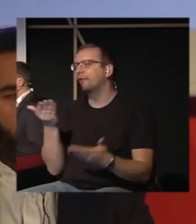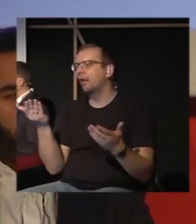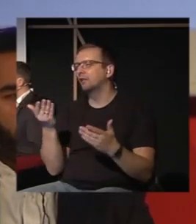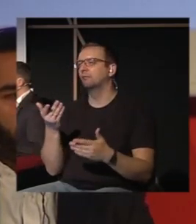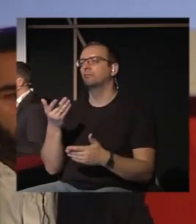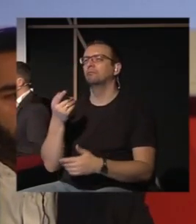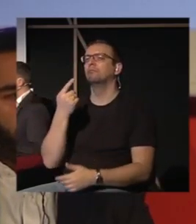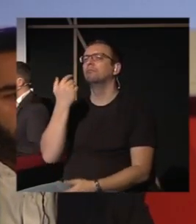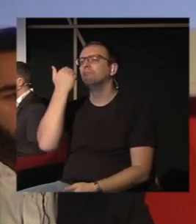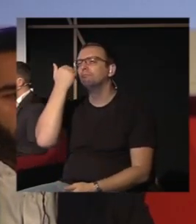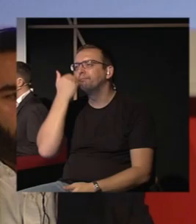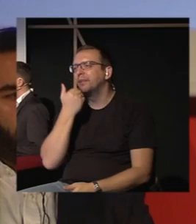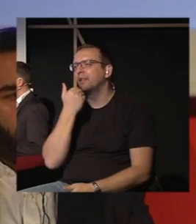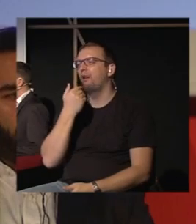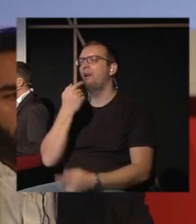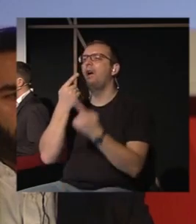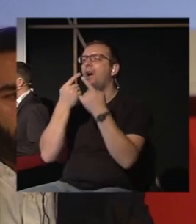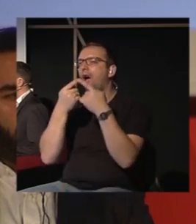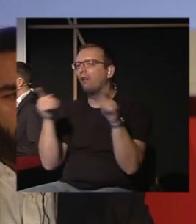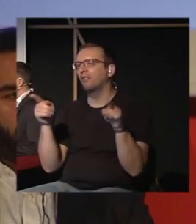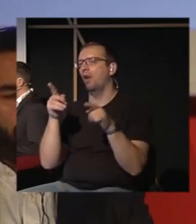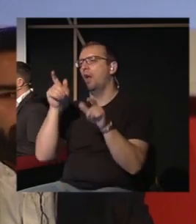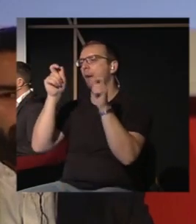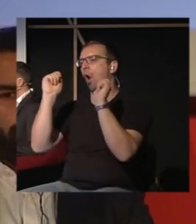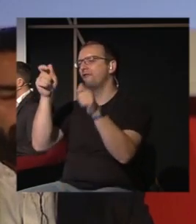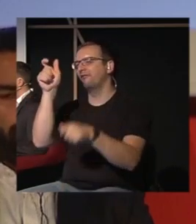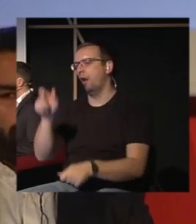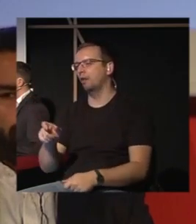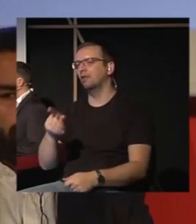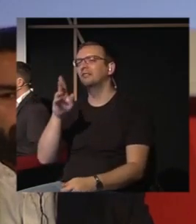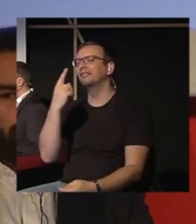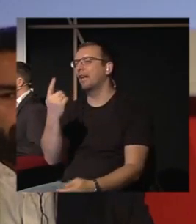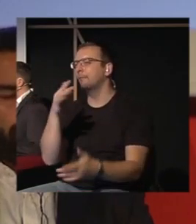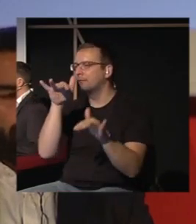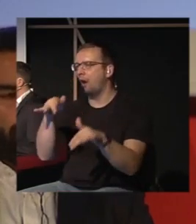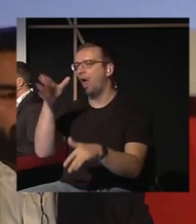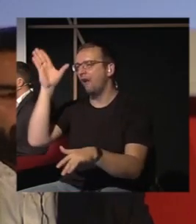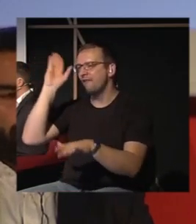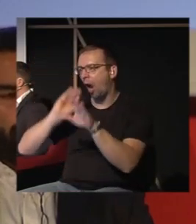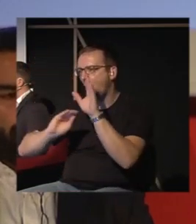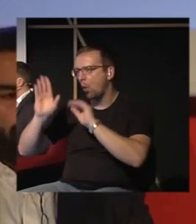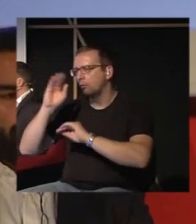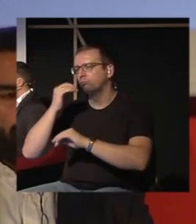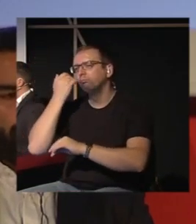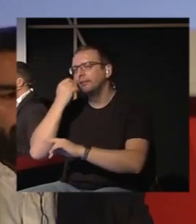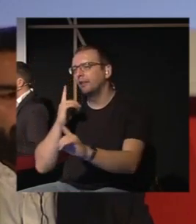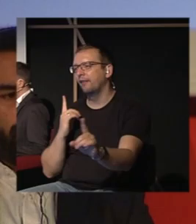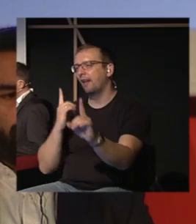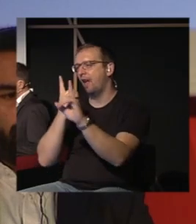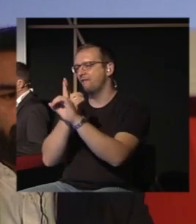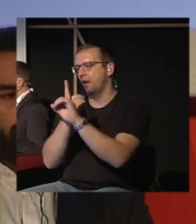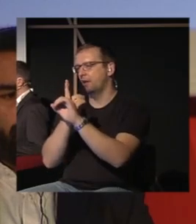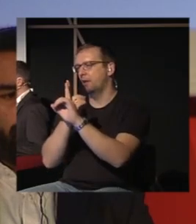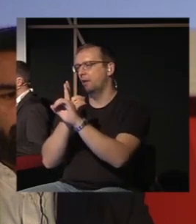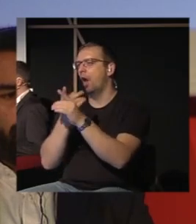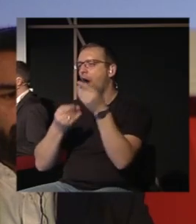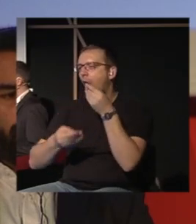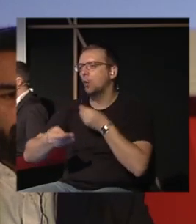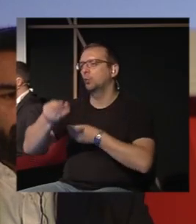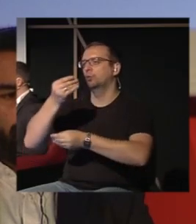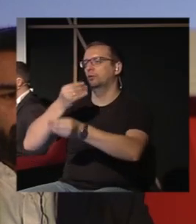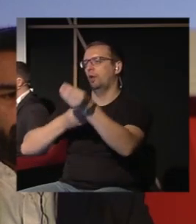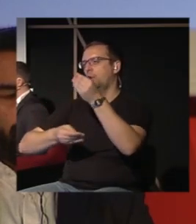muy importante porque quizás ellos, con la experiencia, han llegado a sitios o han descubierto formas de trabajar